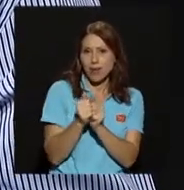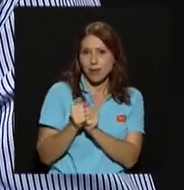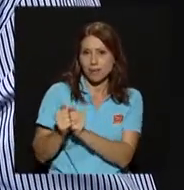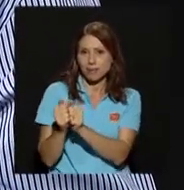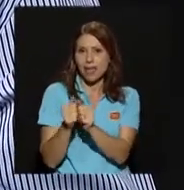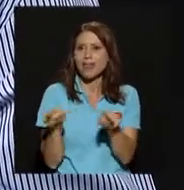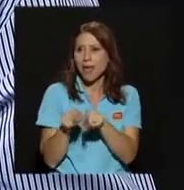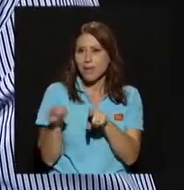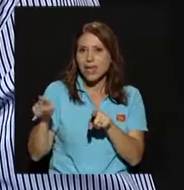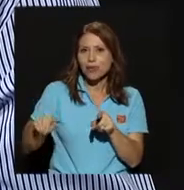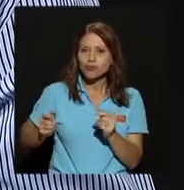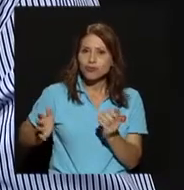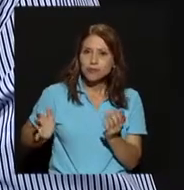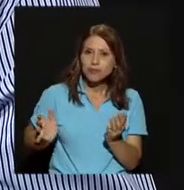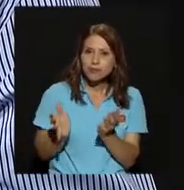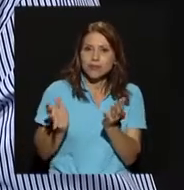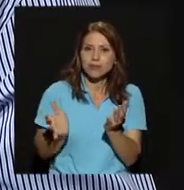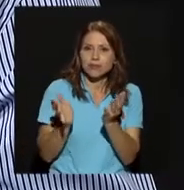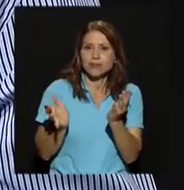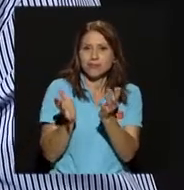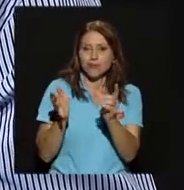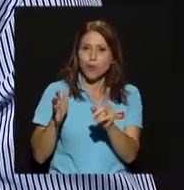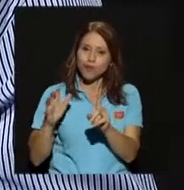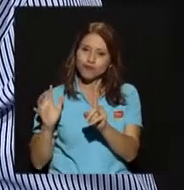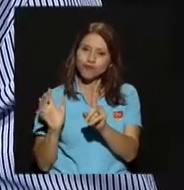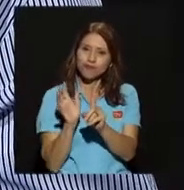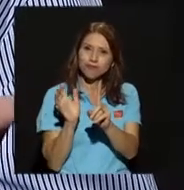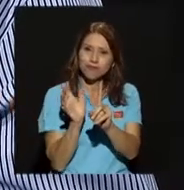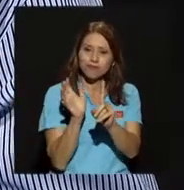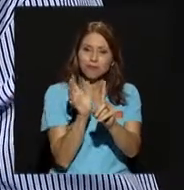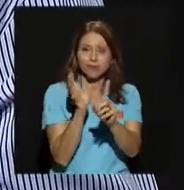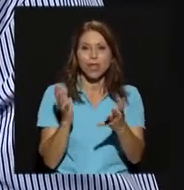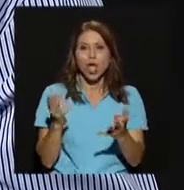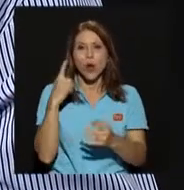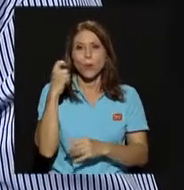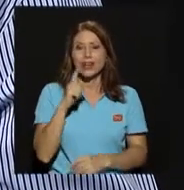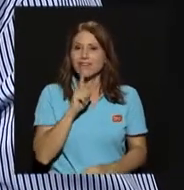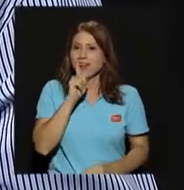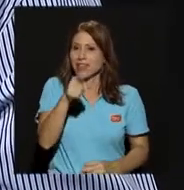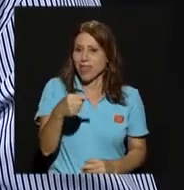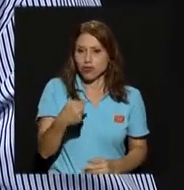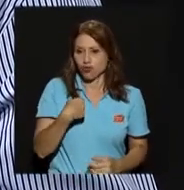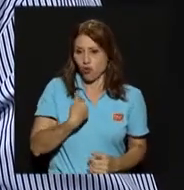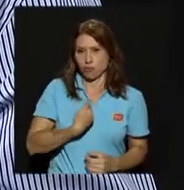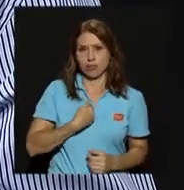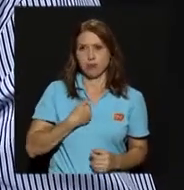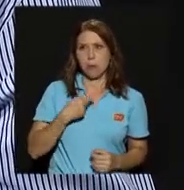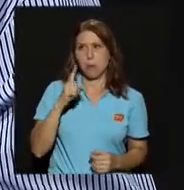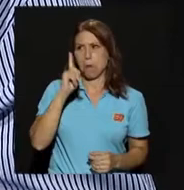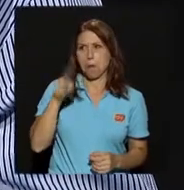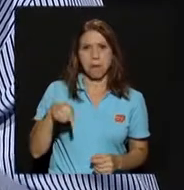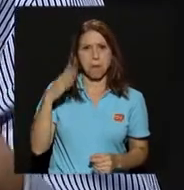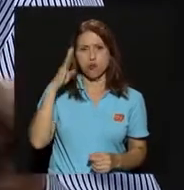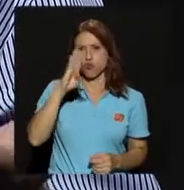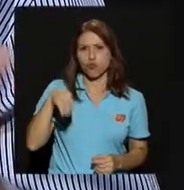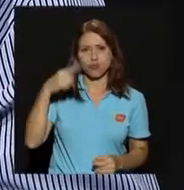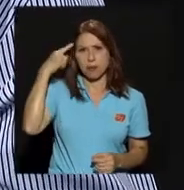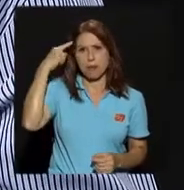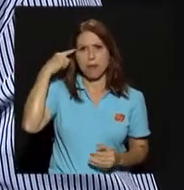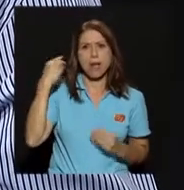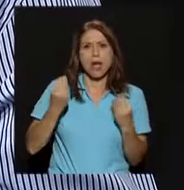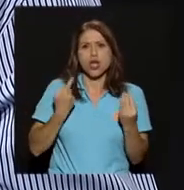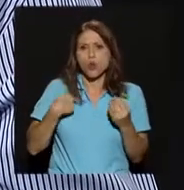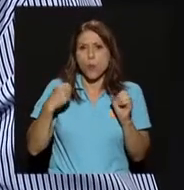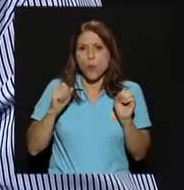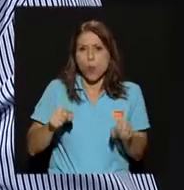lo impulsa a uno, porque en realidad yo no me había planteado en ningún momento el poder contribuir